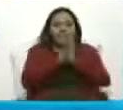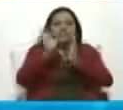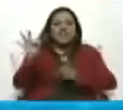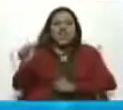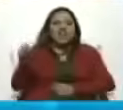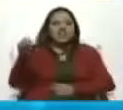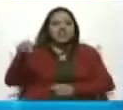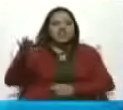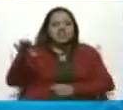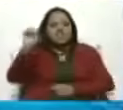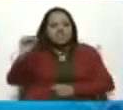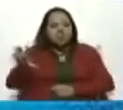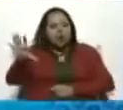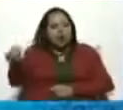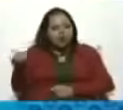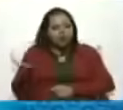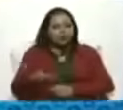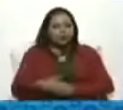Francisco.